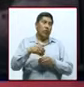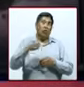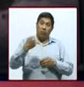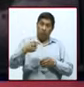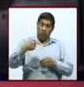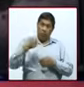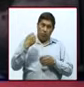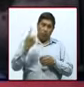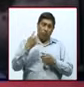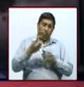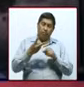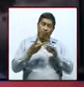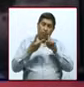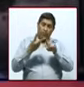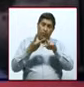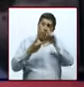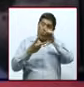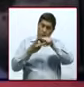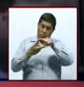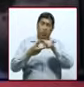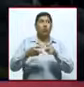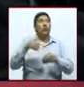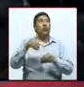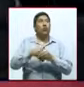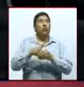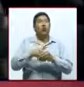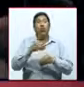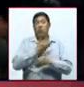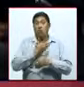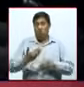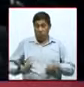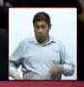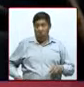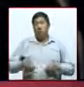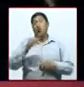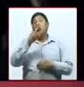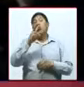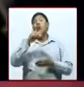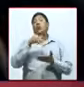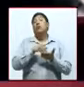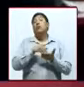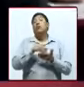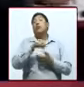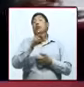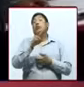magistrados por un lado y las elecciones generales del 2025.